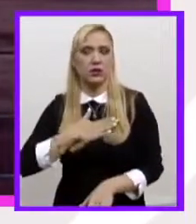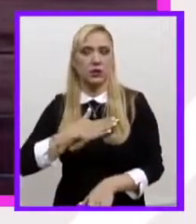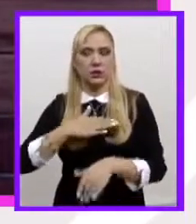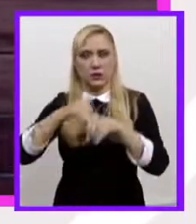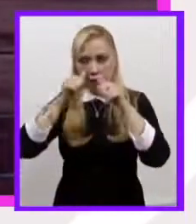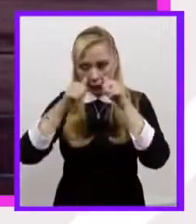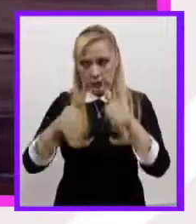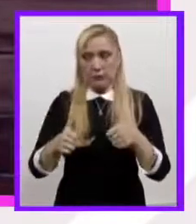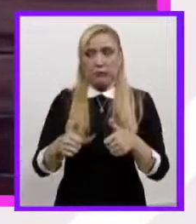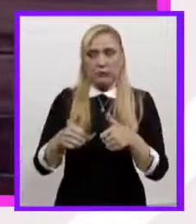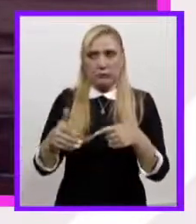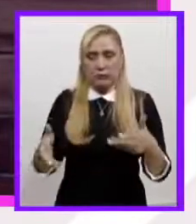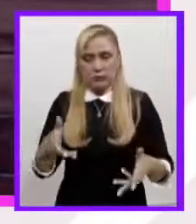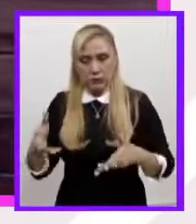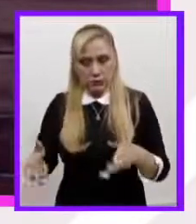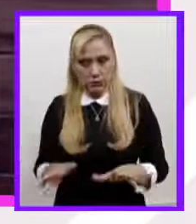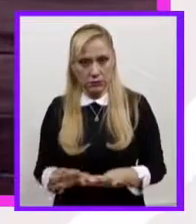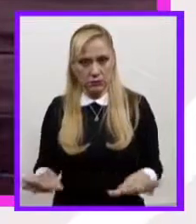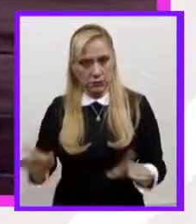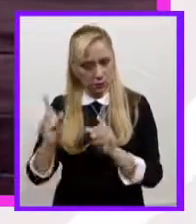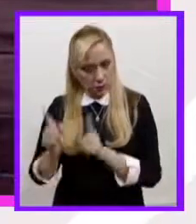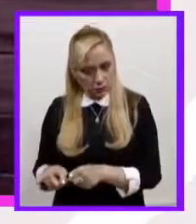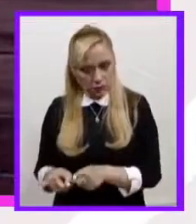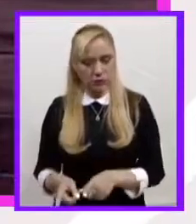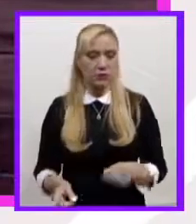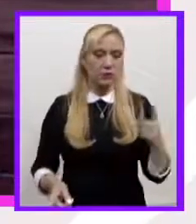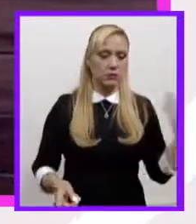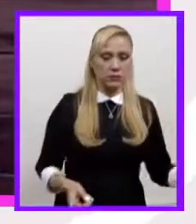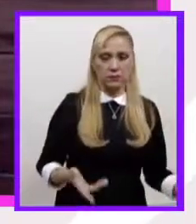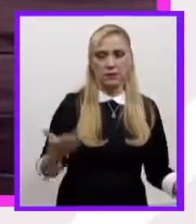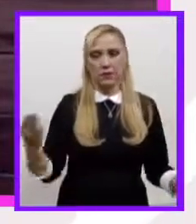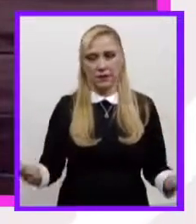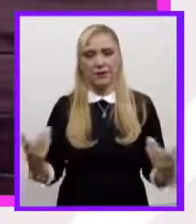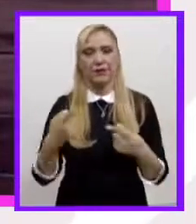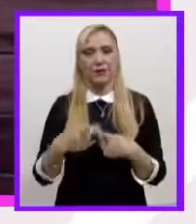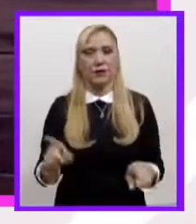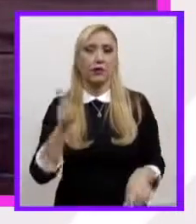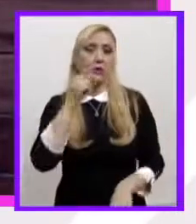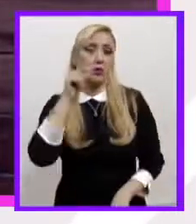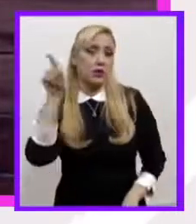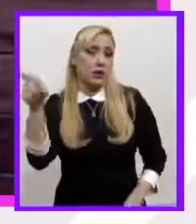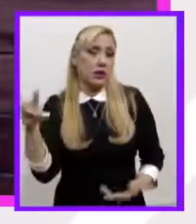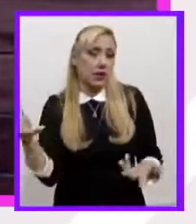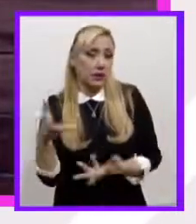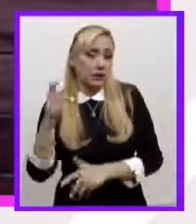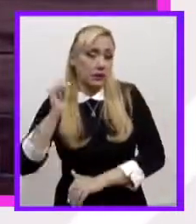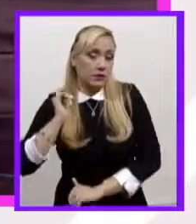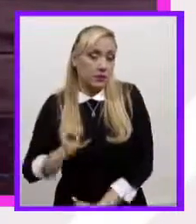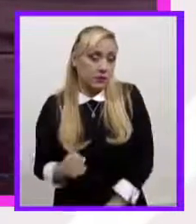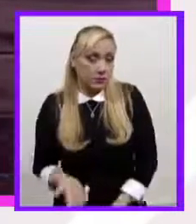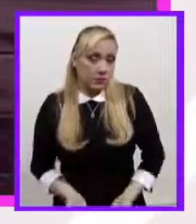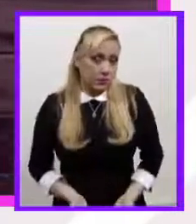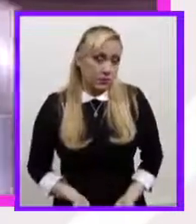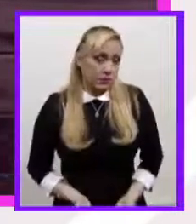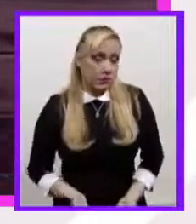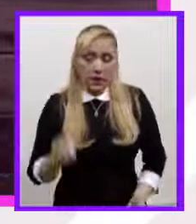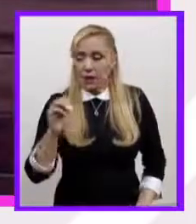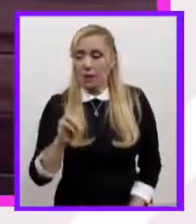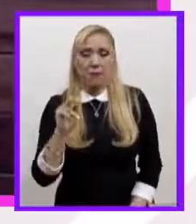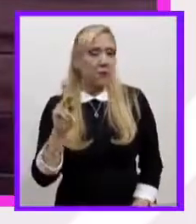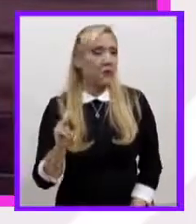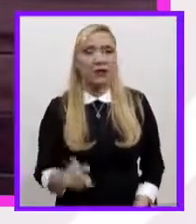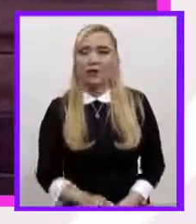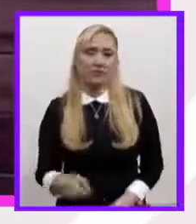la sanción que está ya enunciada en un código penal. Quien lleva a cabo esto son las policías. O sea, no es el Ministerio Público quien